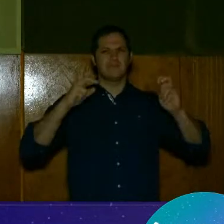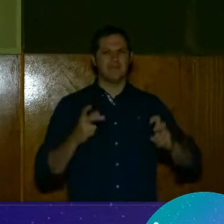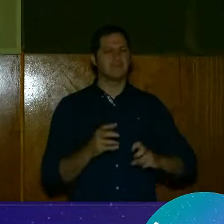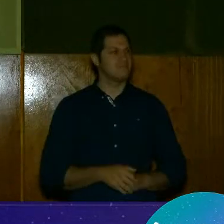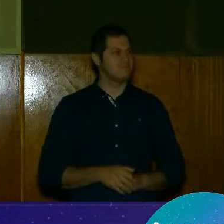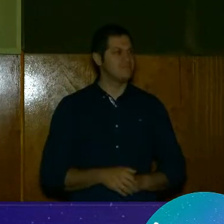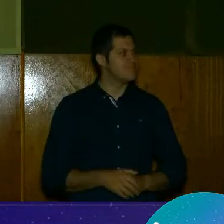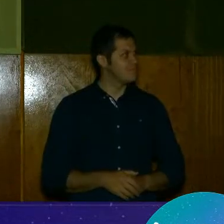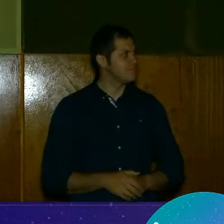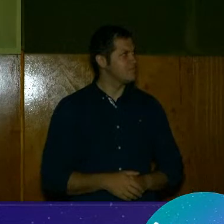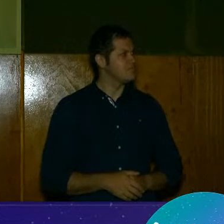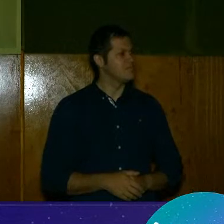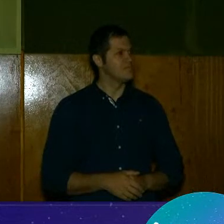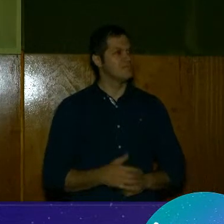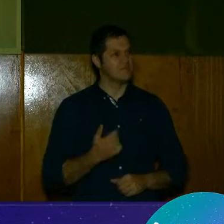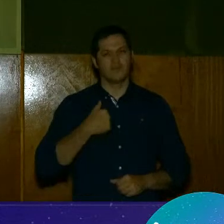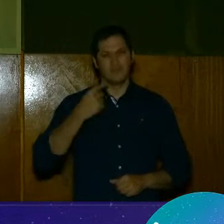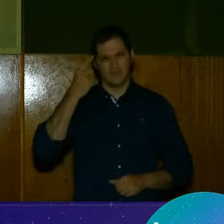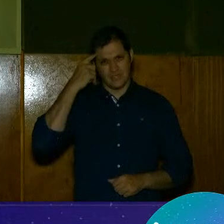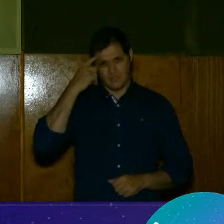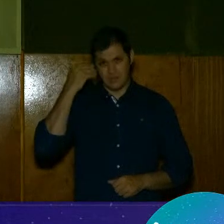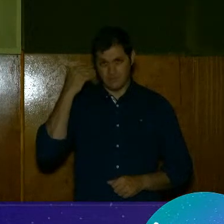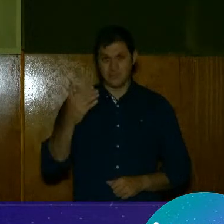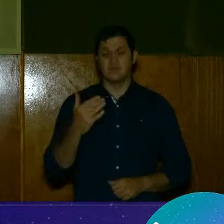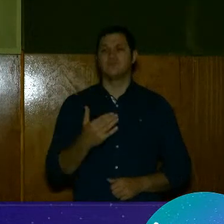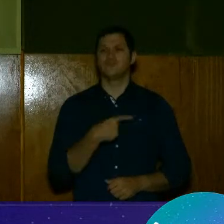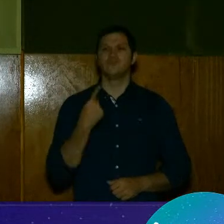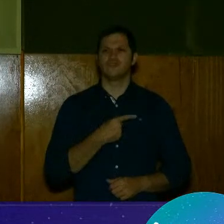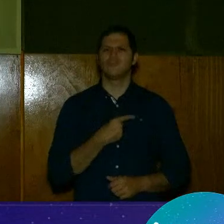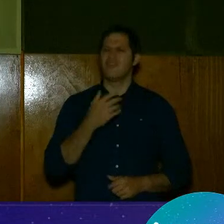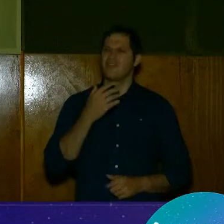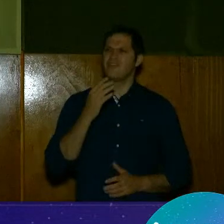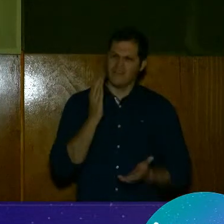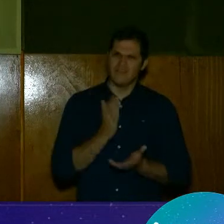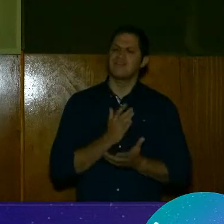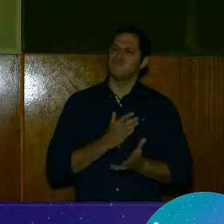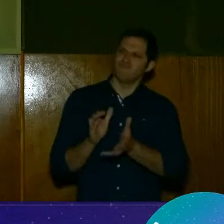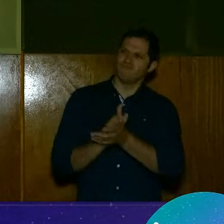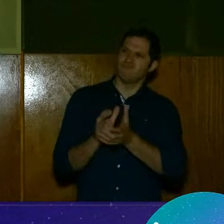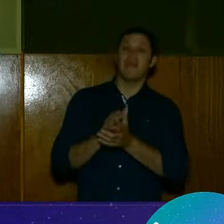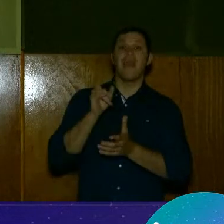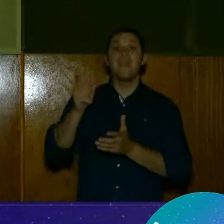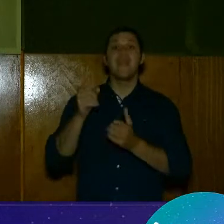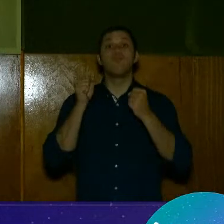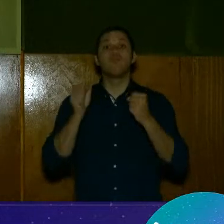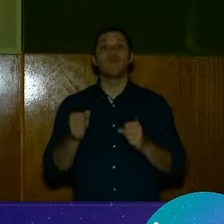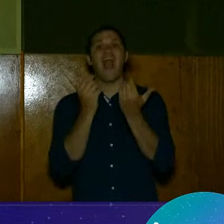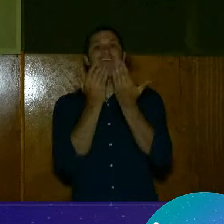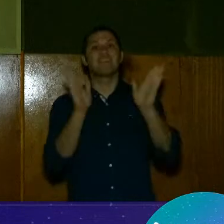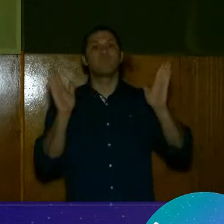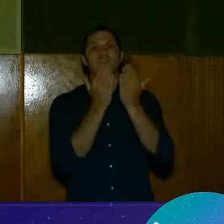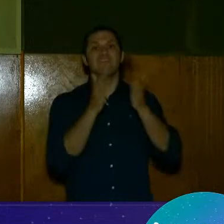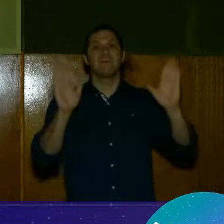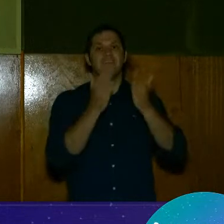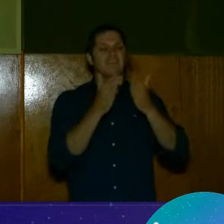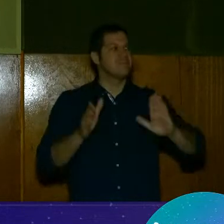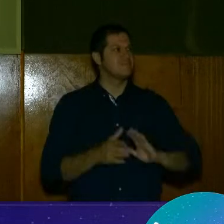presidenta de la academia de ciencias bueno interés ha sido la primera en muchas cosas una pionera